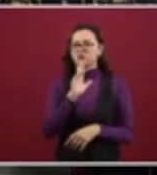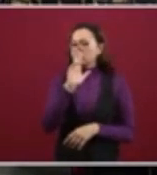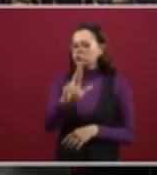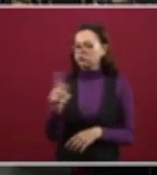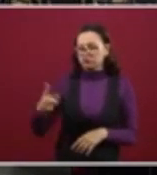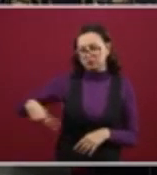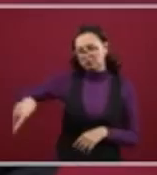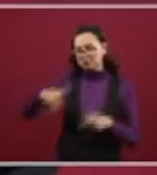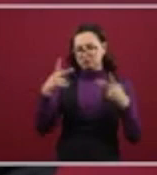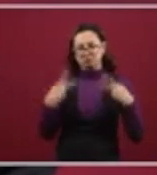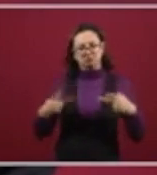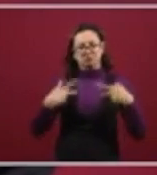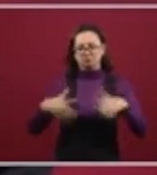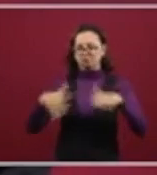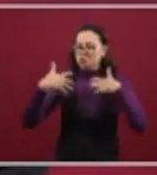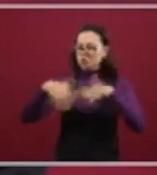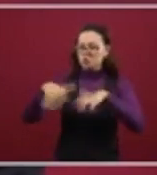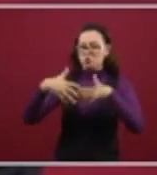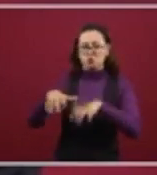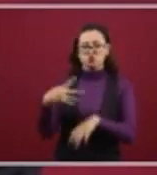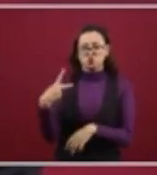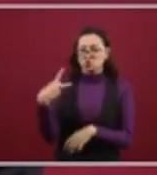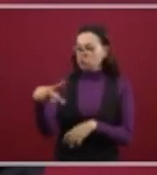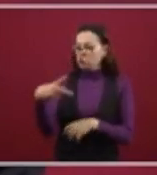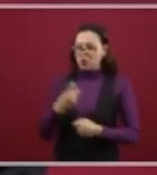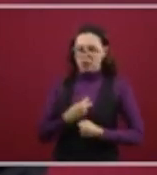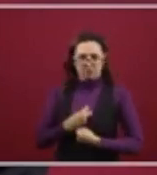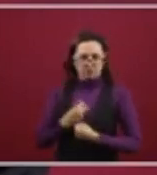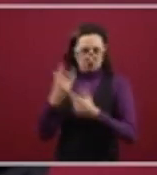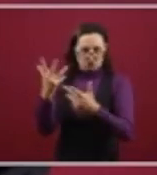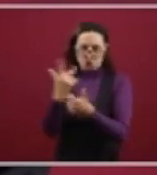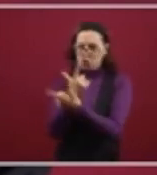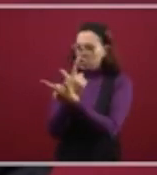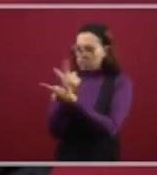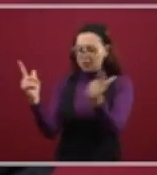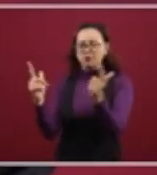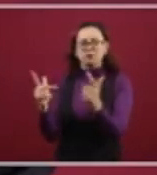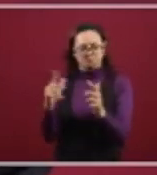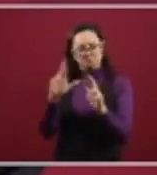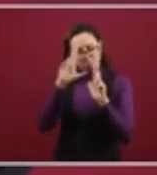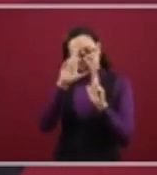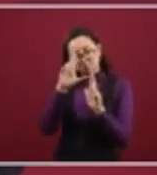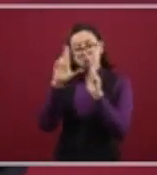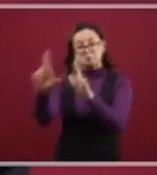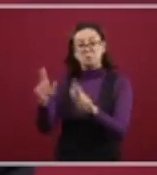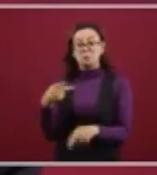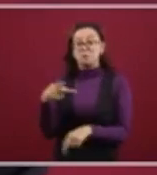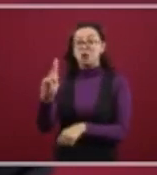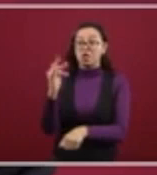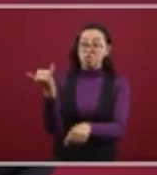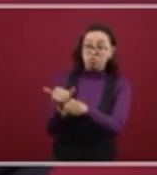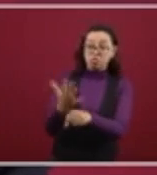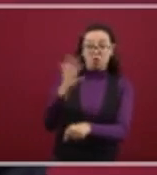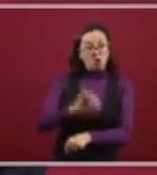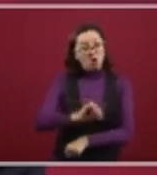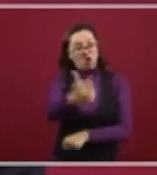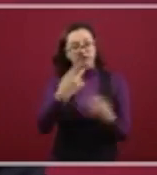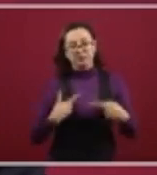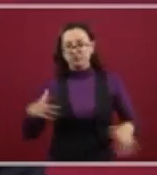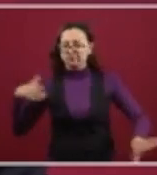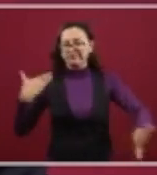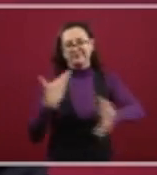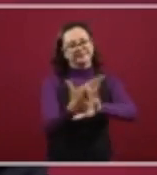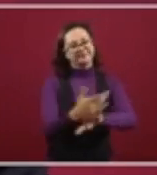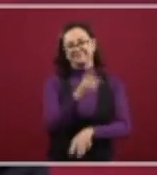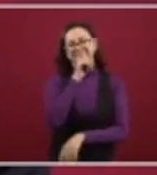derecho de expresarse, pero no tienen el derecho de obstaculizar las vías públicas y afectar a terceros.